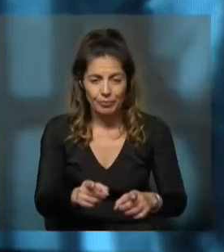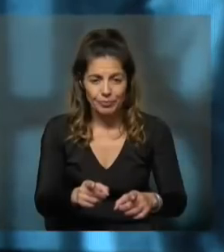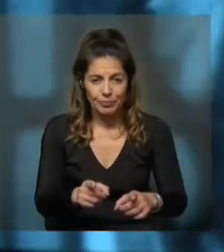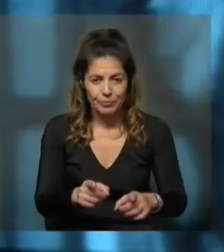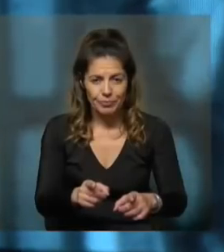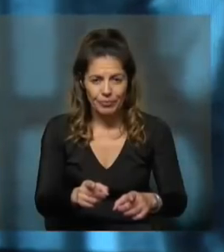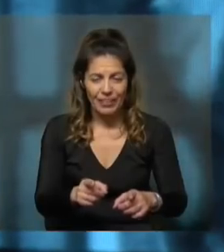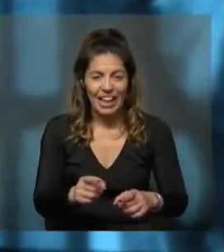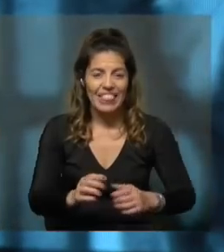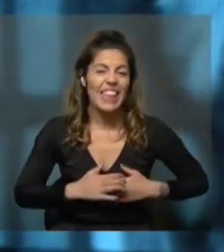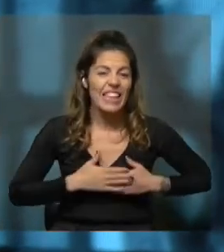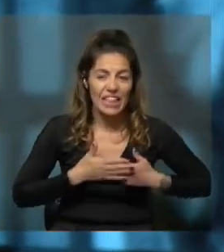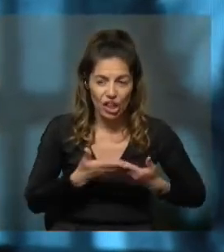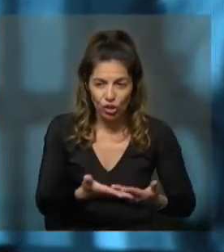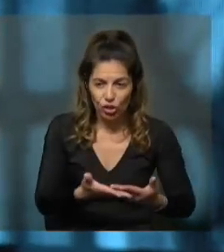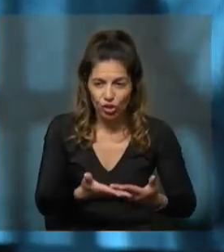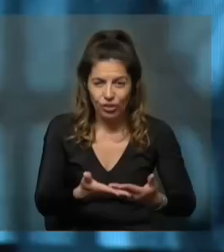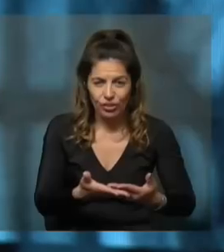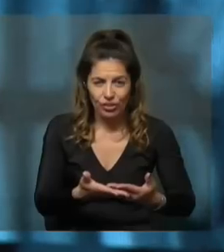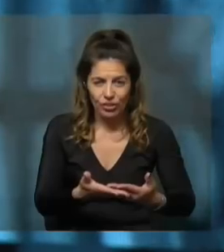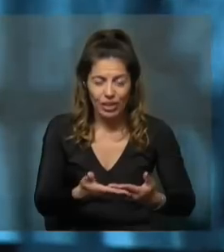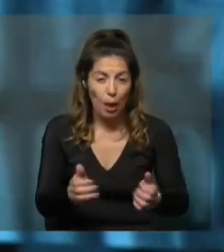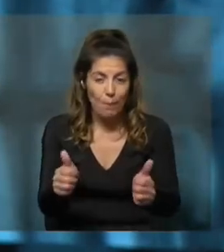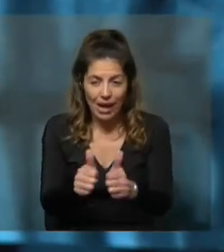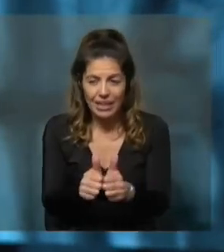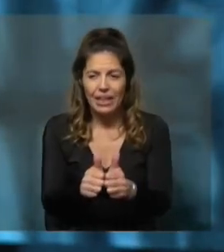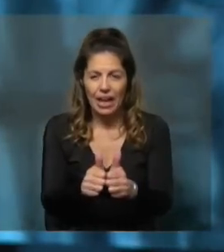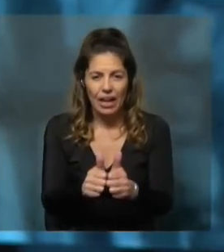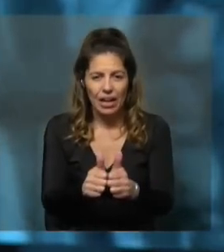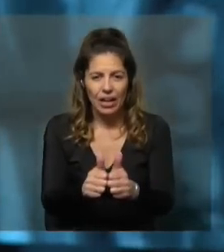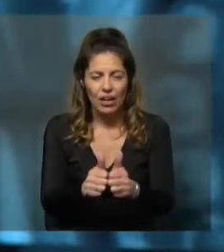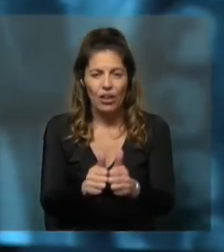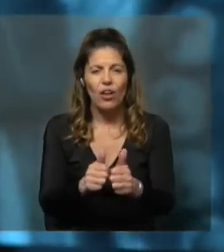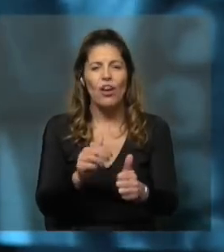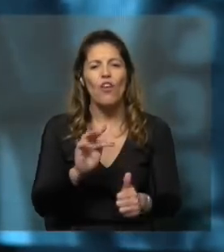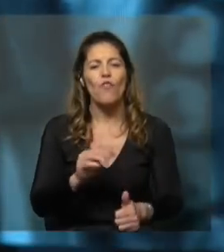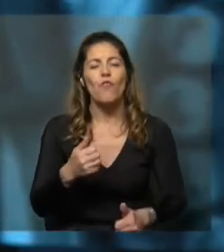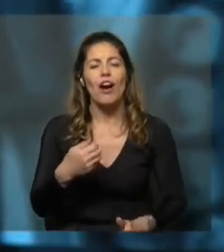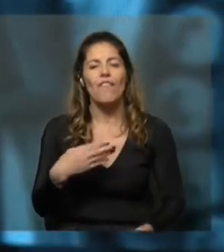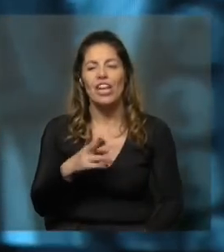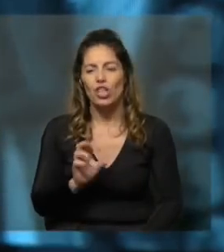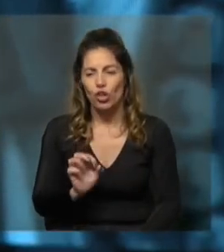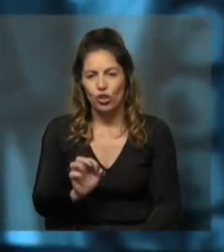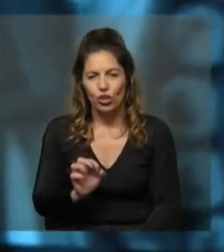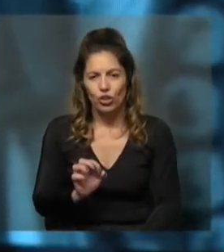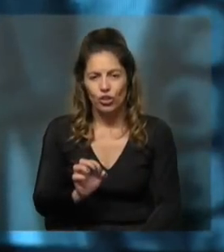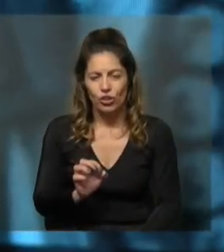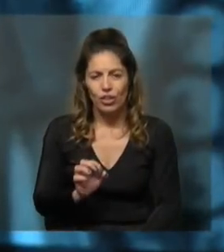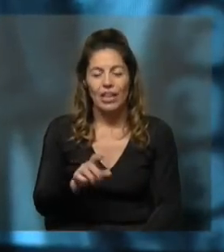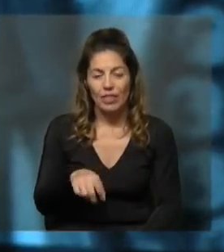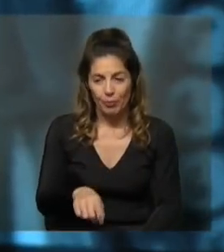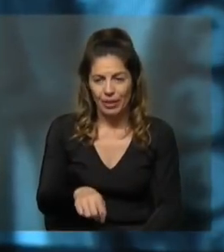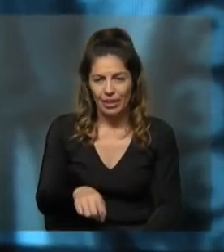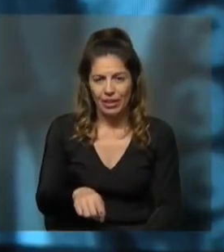te quiero que estaba en pareja con Alberto favero y ha sido la señora de Norman brisky